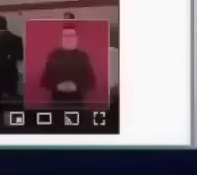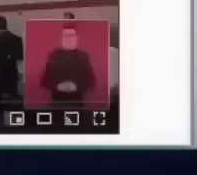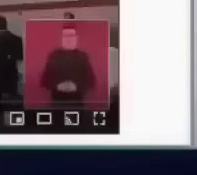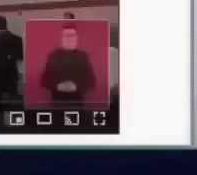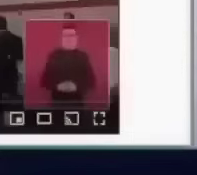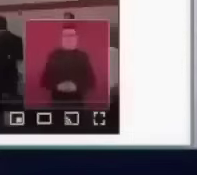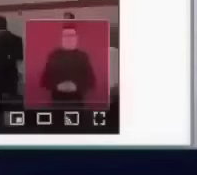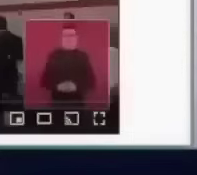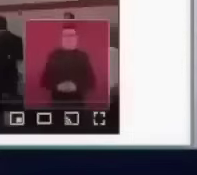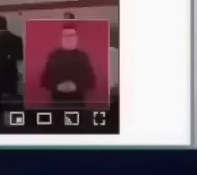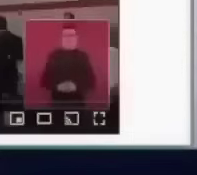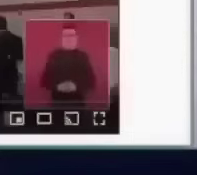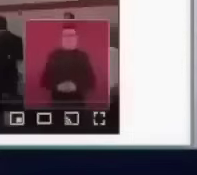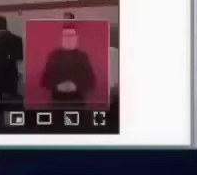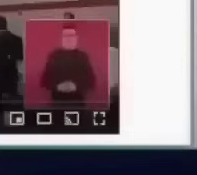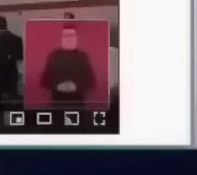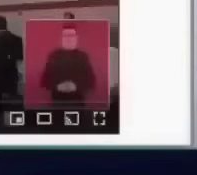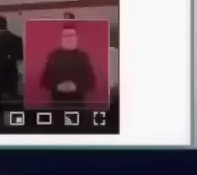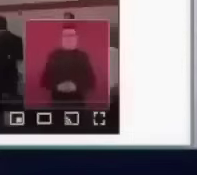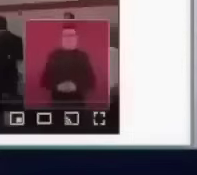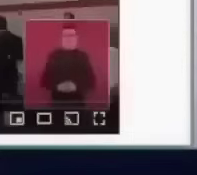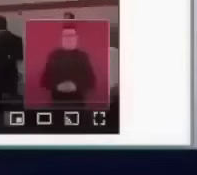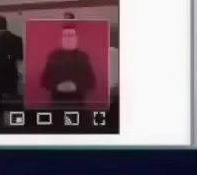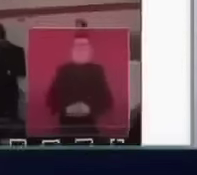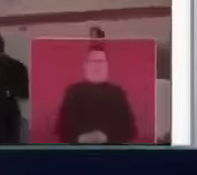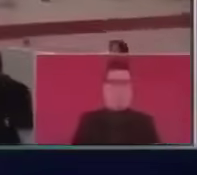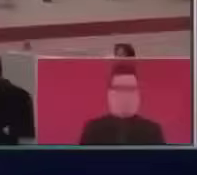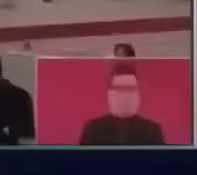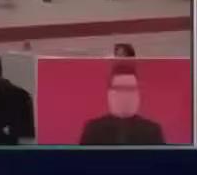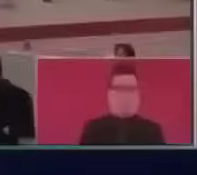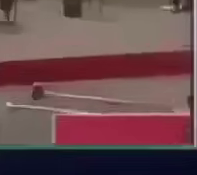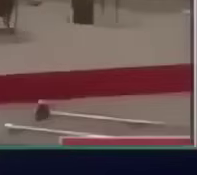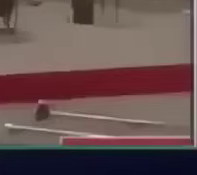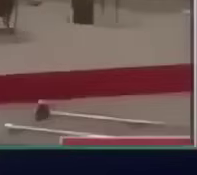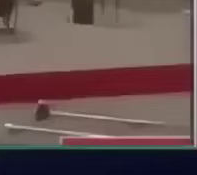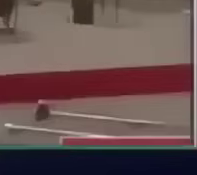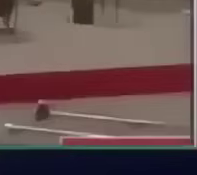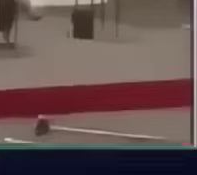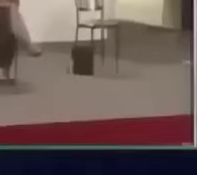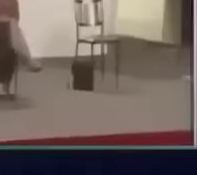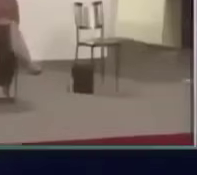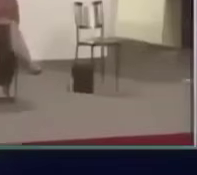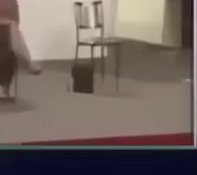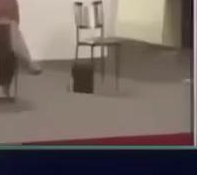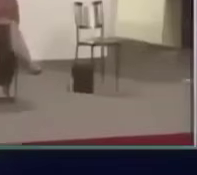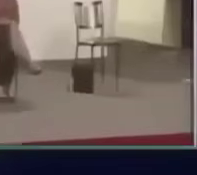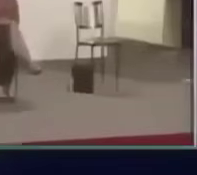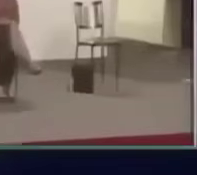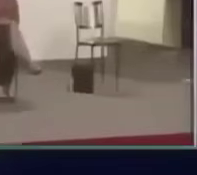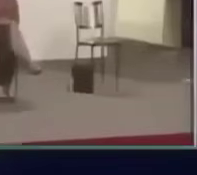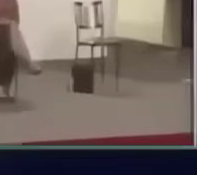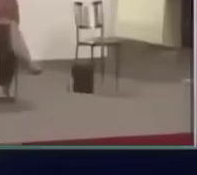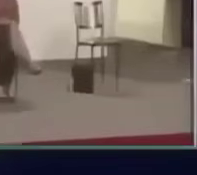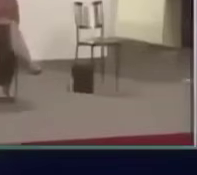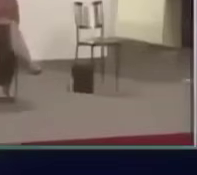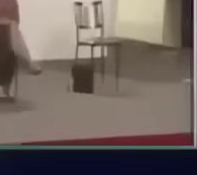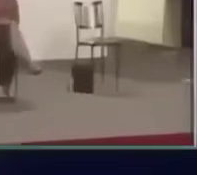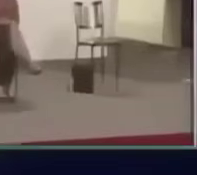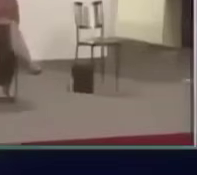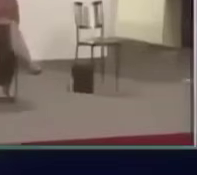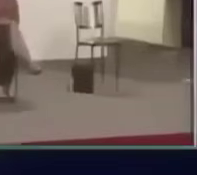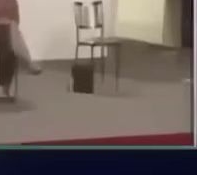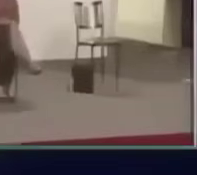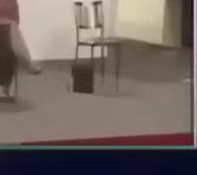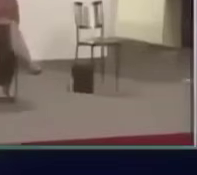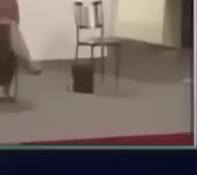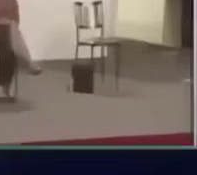región. Pues ya saben ustedes, esto se dijo del grupo de los Tequileros, como podrán apreciarse, ese fue también el último día en